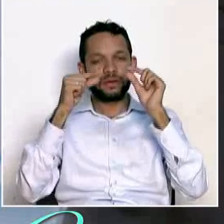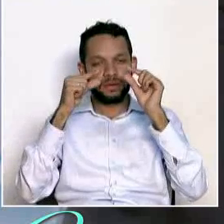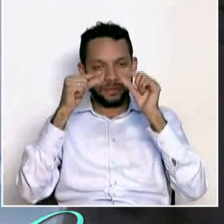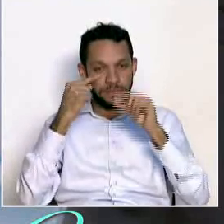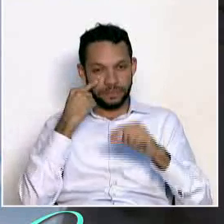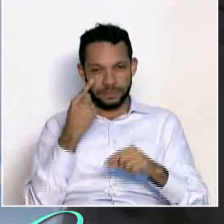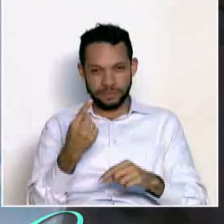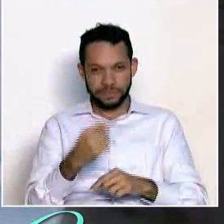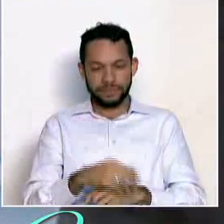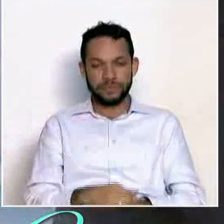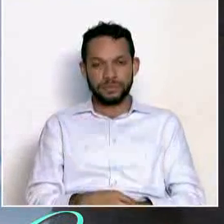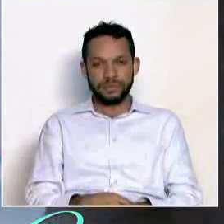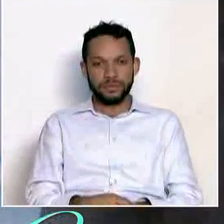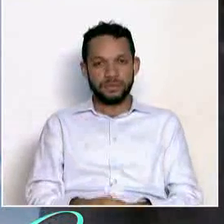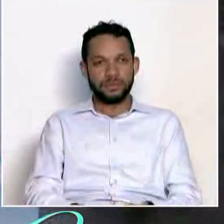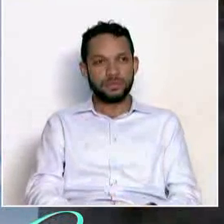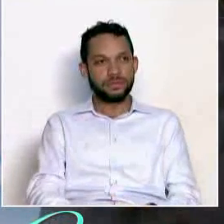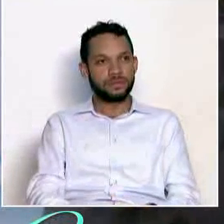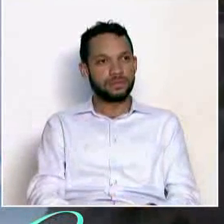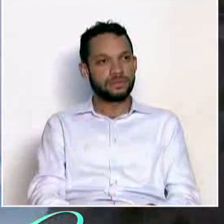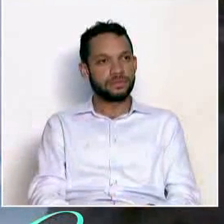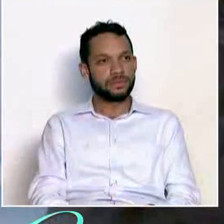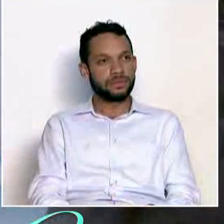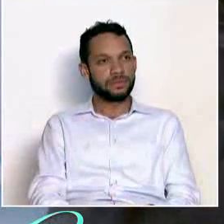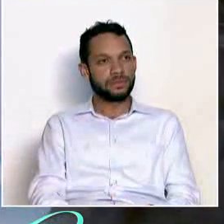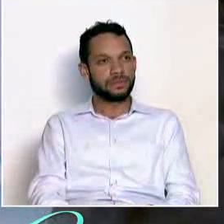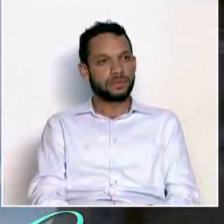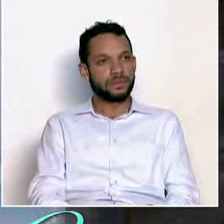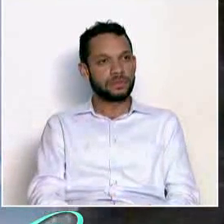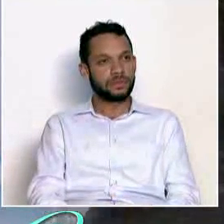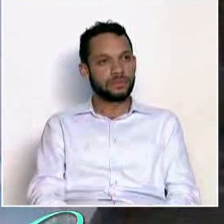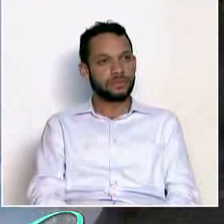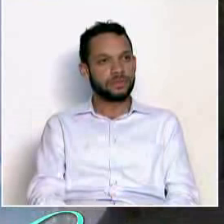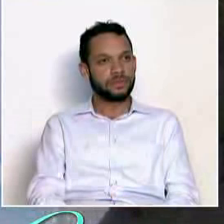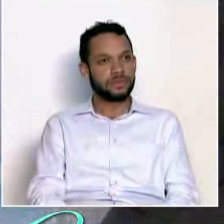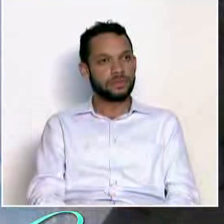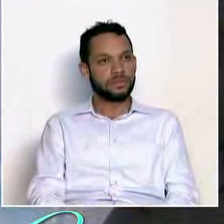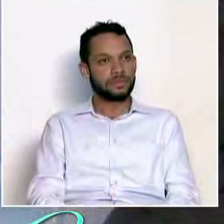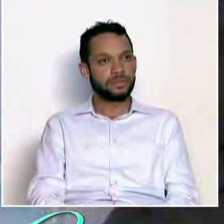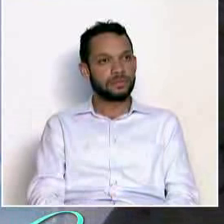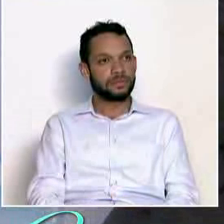tu oído está atento a mi voz, descansa y duerme